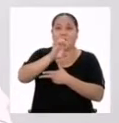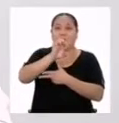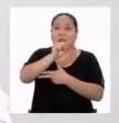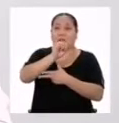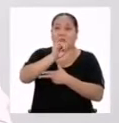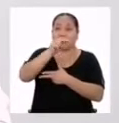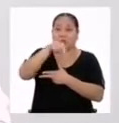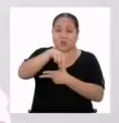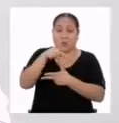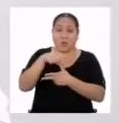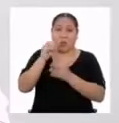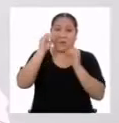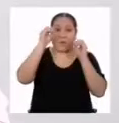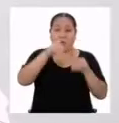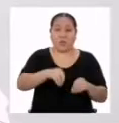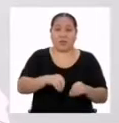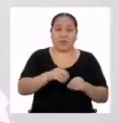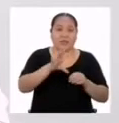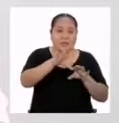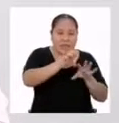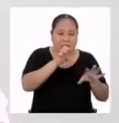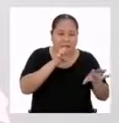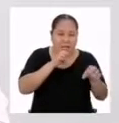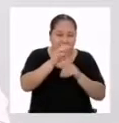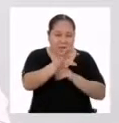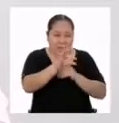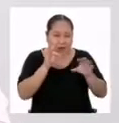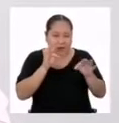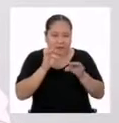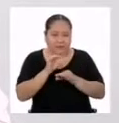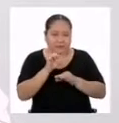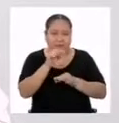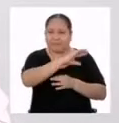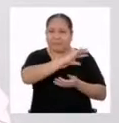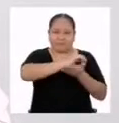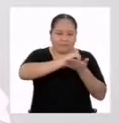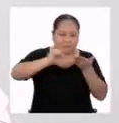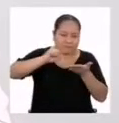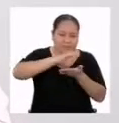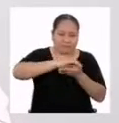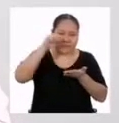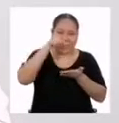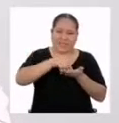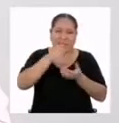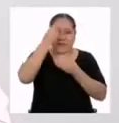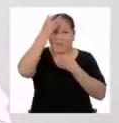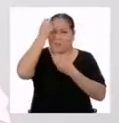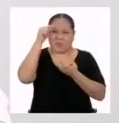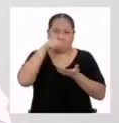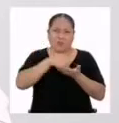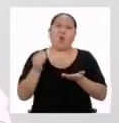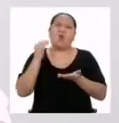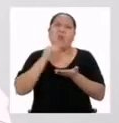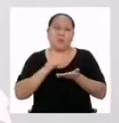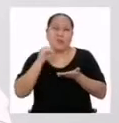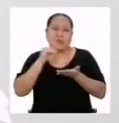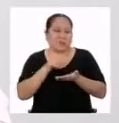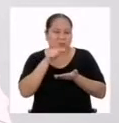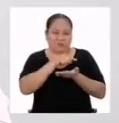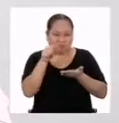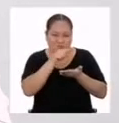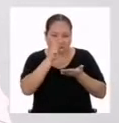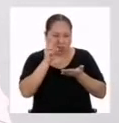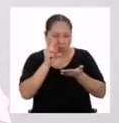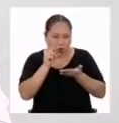aplicarla debemos sacar toda la información redundante y quedarnos únicamente con aquella oración que resume el texto y